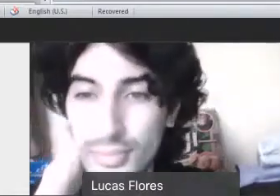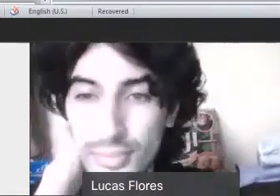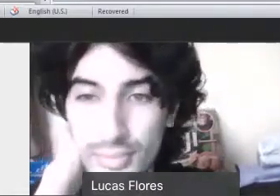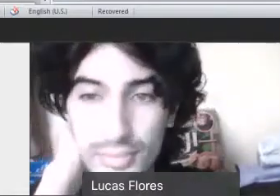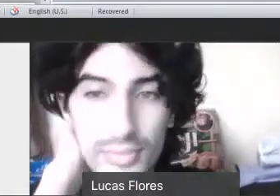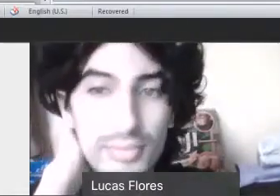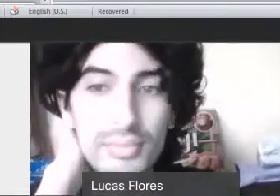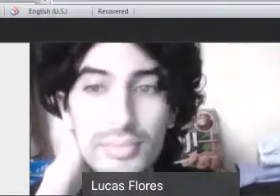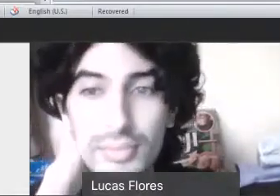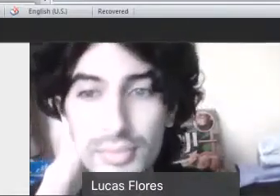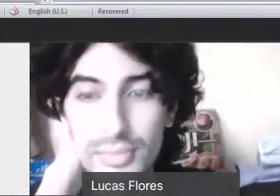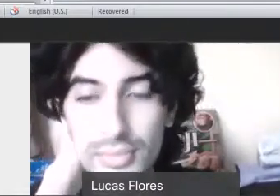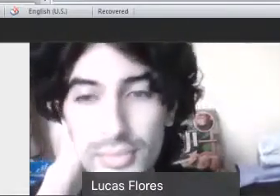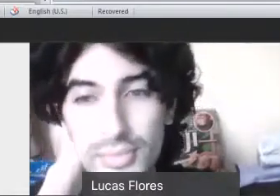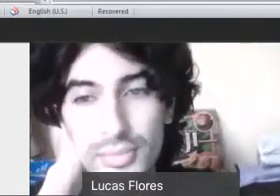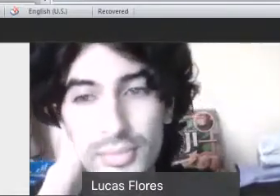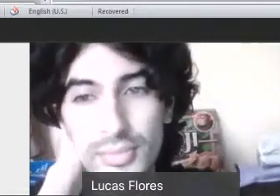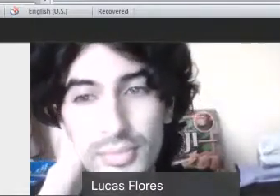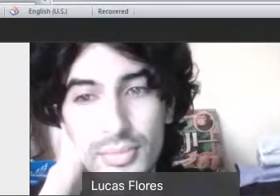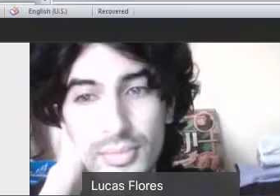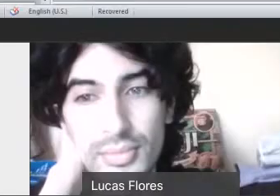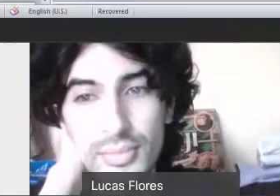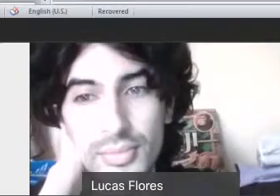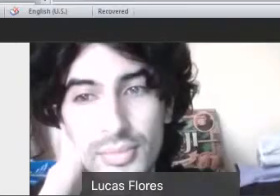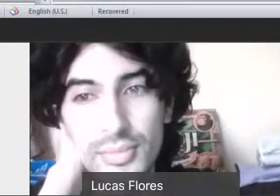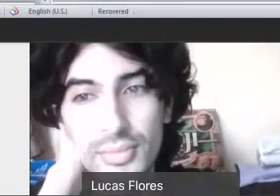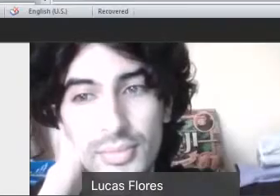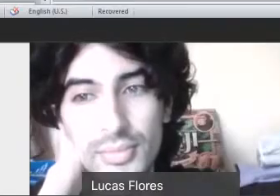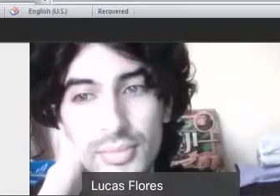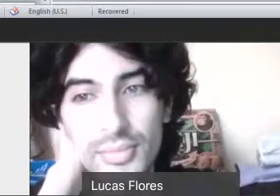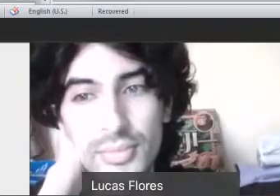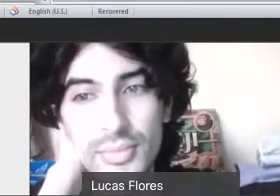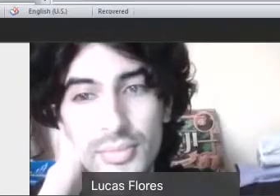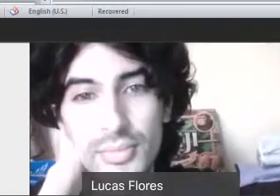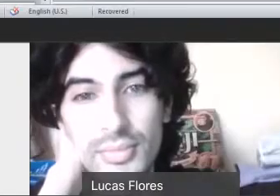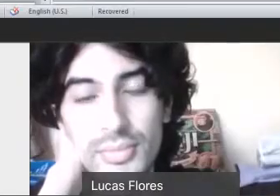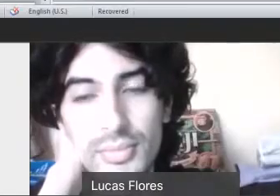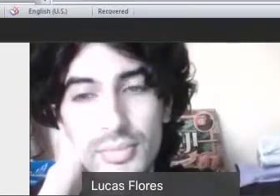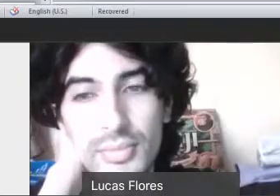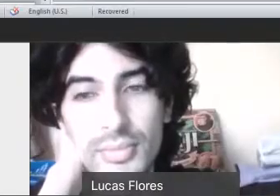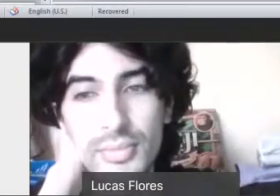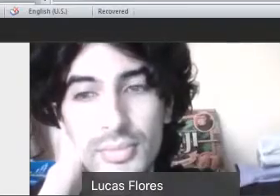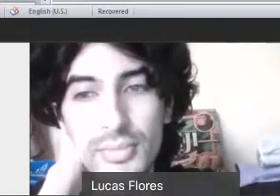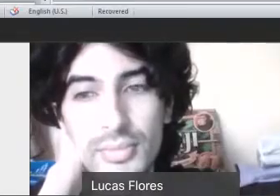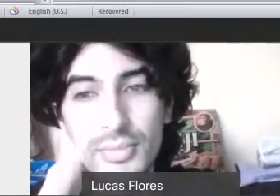a Beatriz Cisneros, que nos va a acompañar,